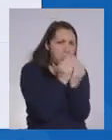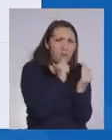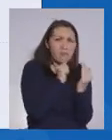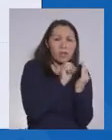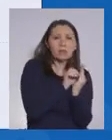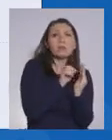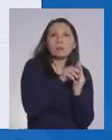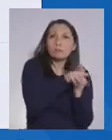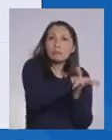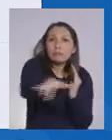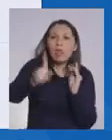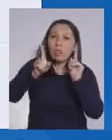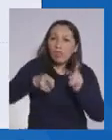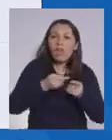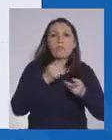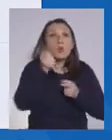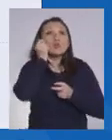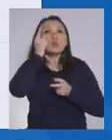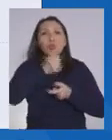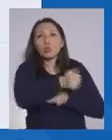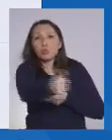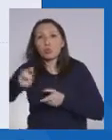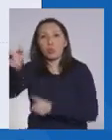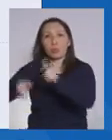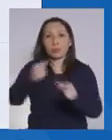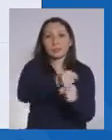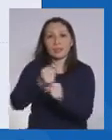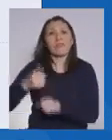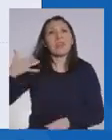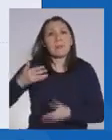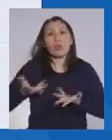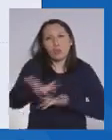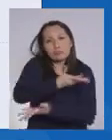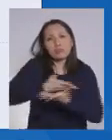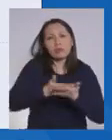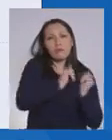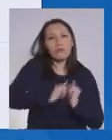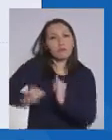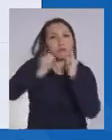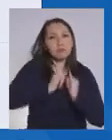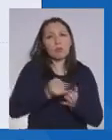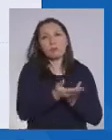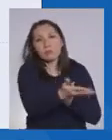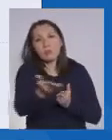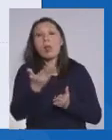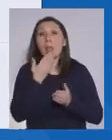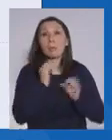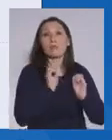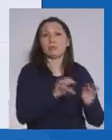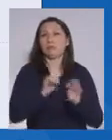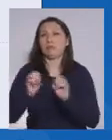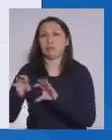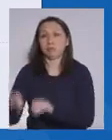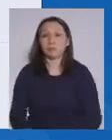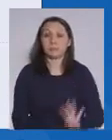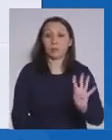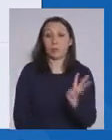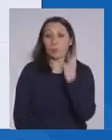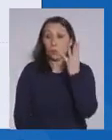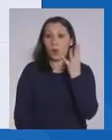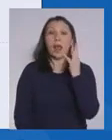no son conocidas por todos los trabajadores por tanto es muy importante socializar y es muy importante capacitar la cuarta etapa